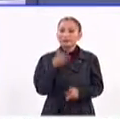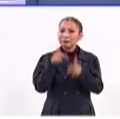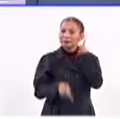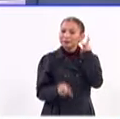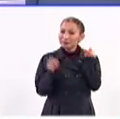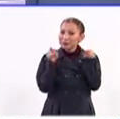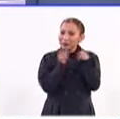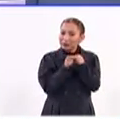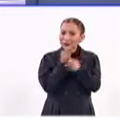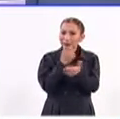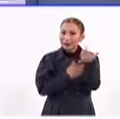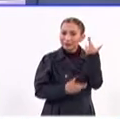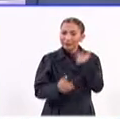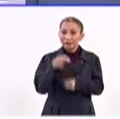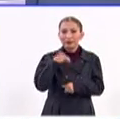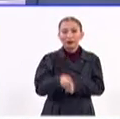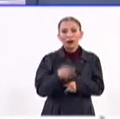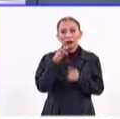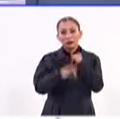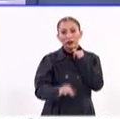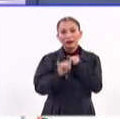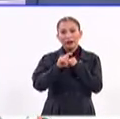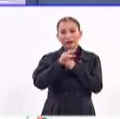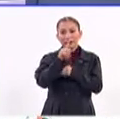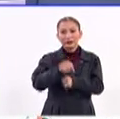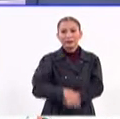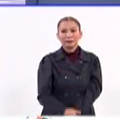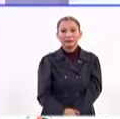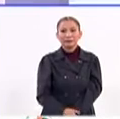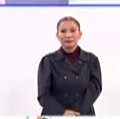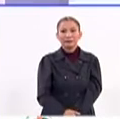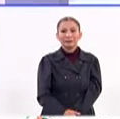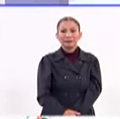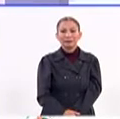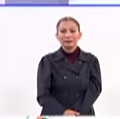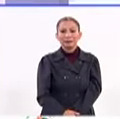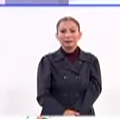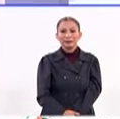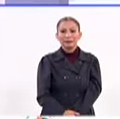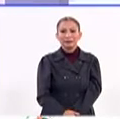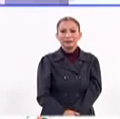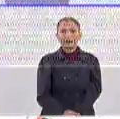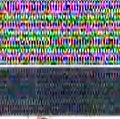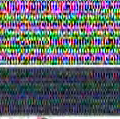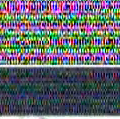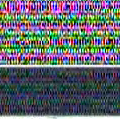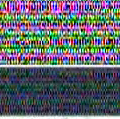una brevísima pausa. Regresamos a la parte final de Interfaz.